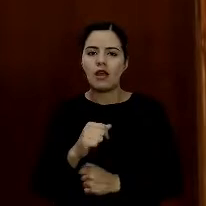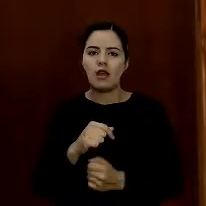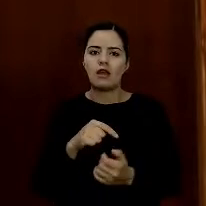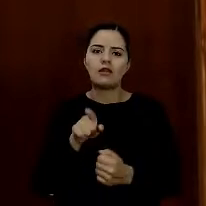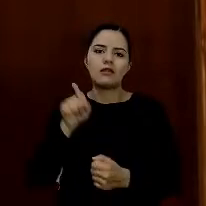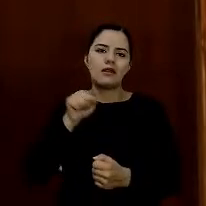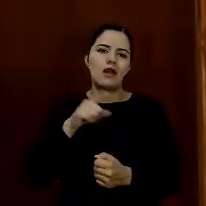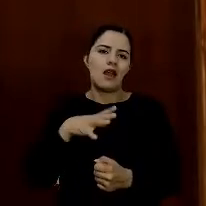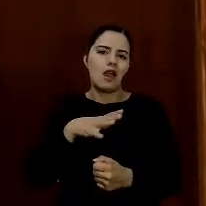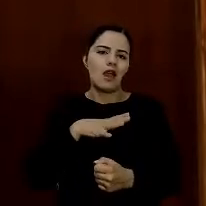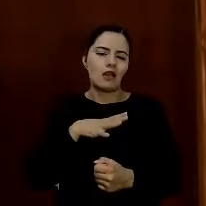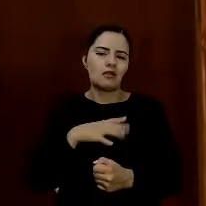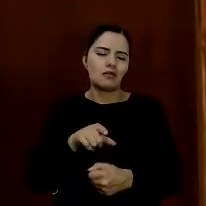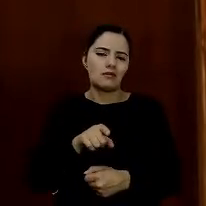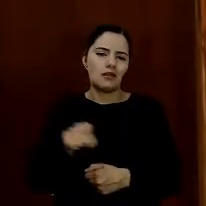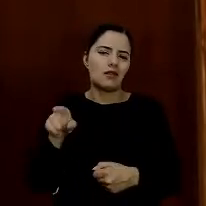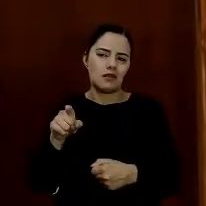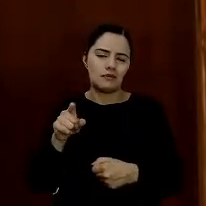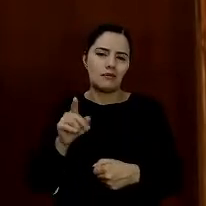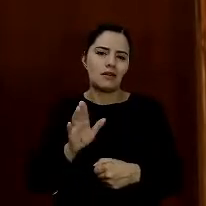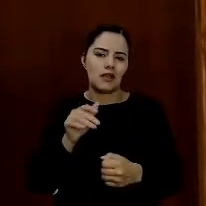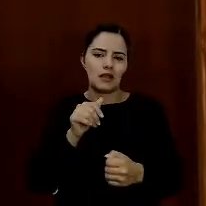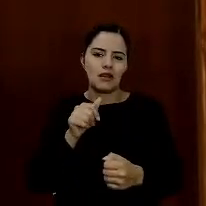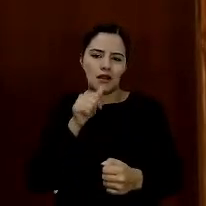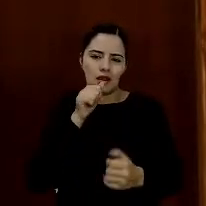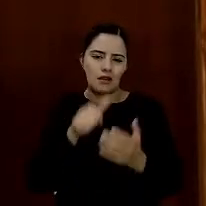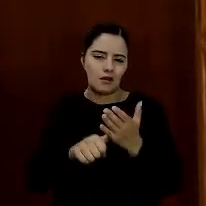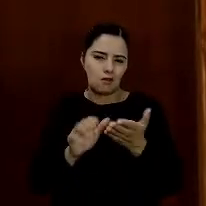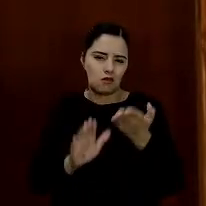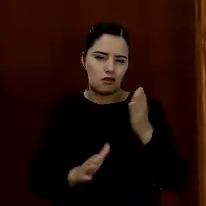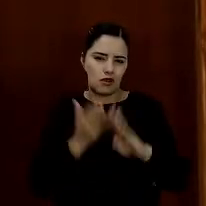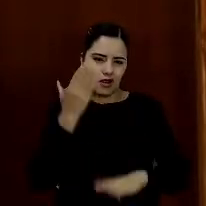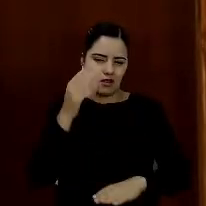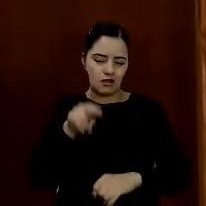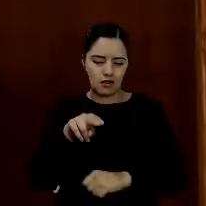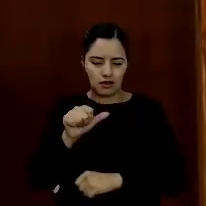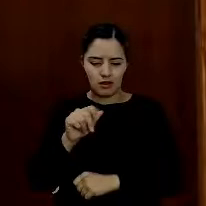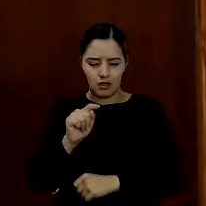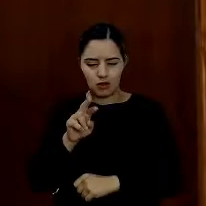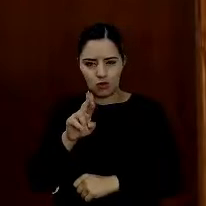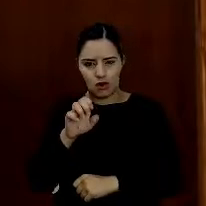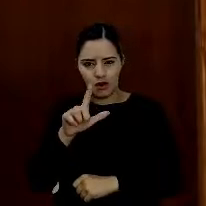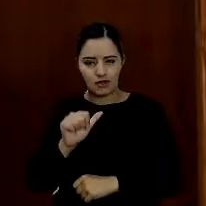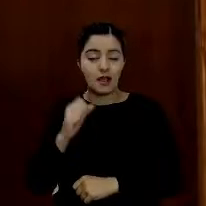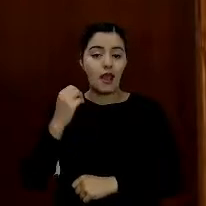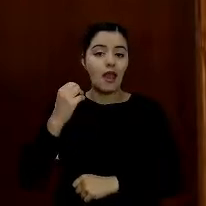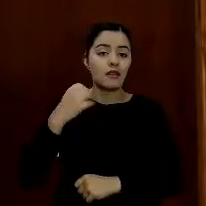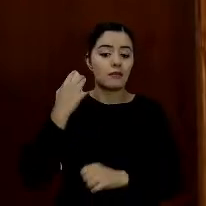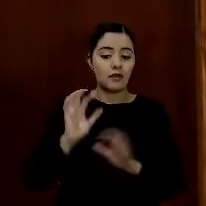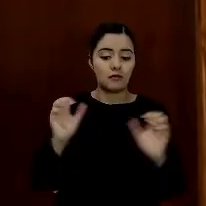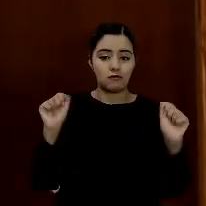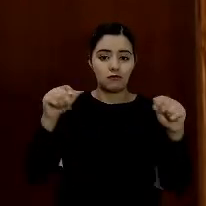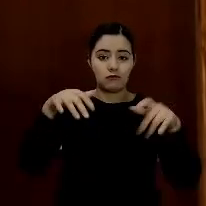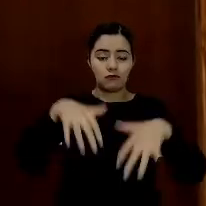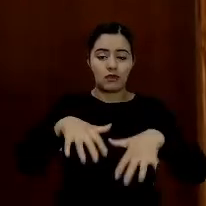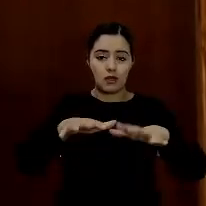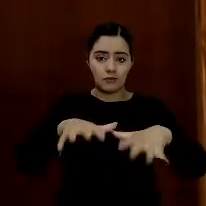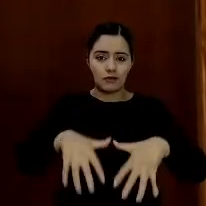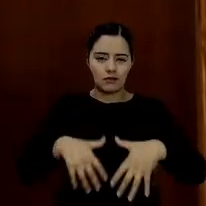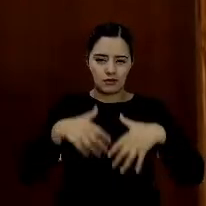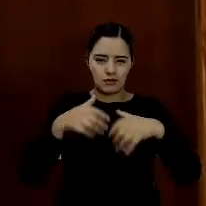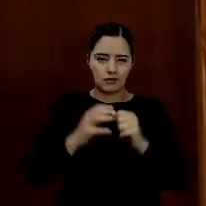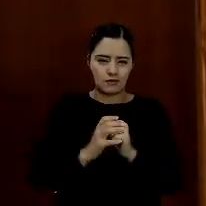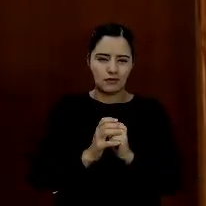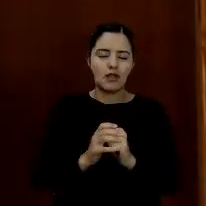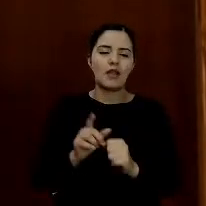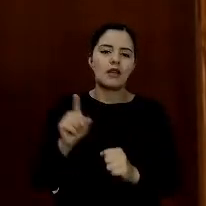Mundial de la Naturaleza que fue aprobada en la Asamblea General de Naciones Unidas y